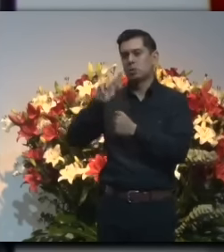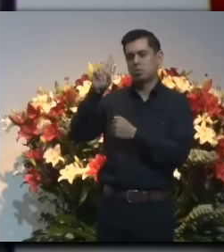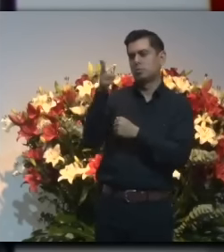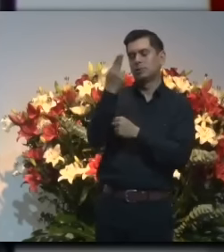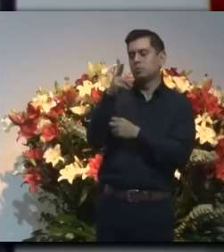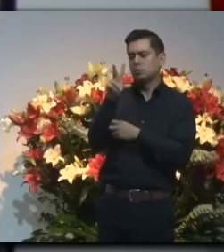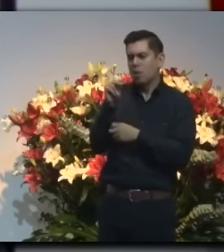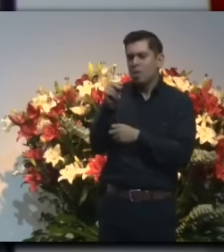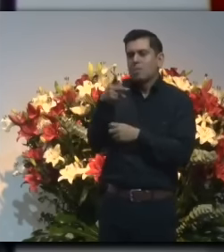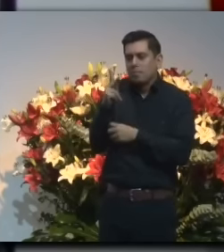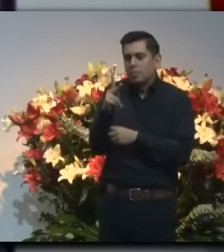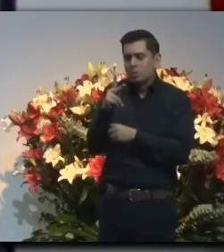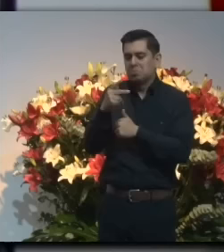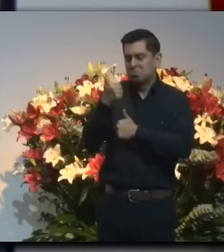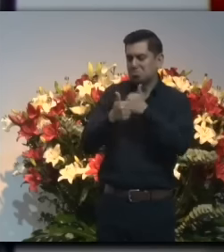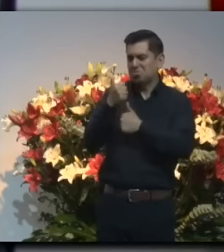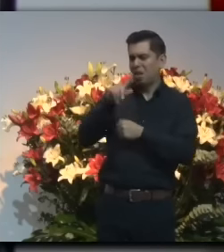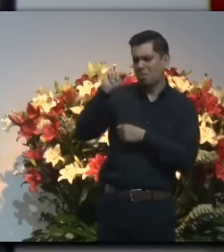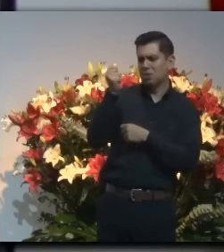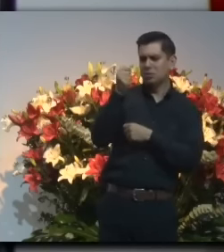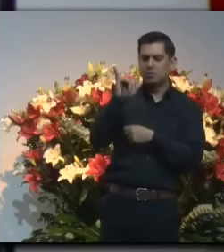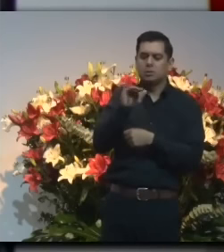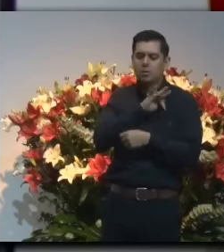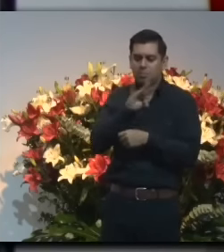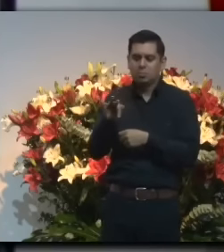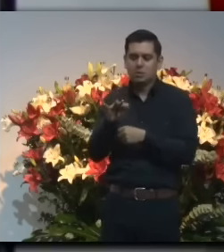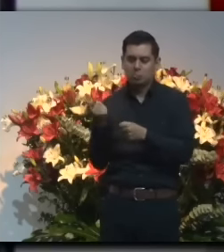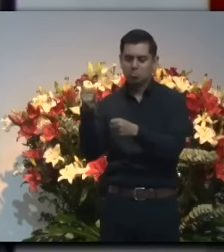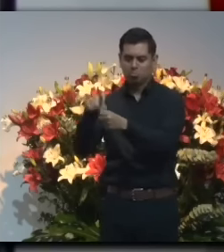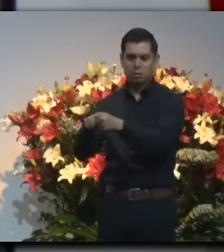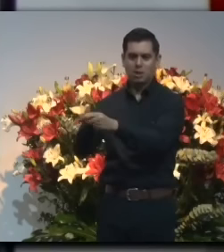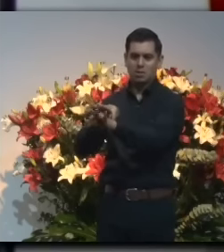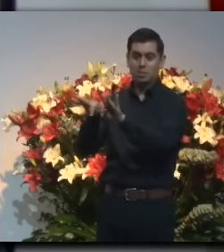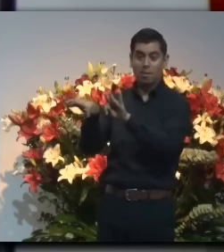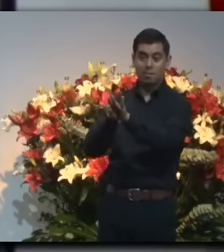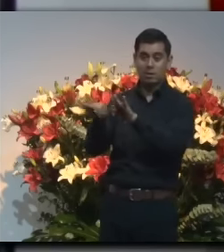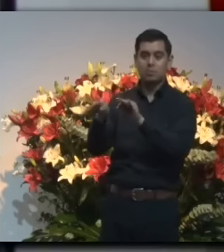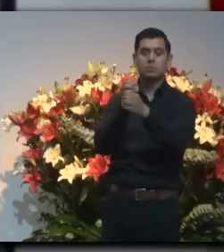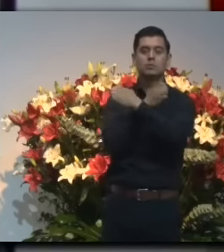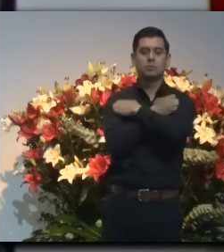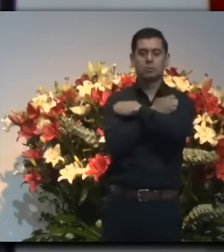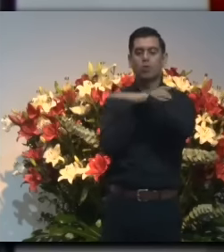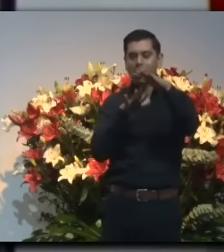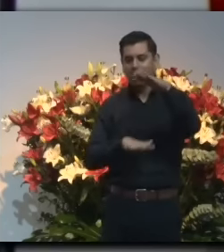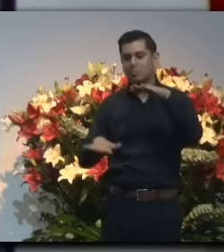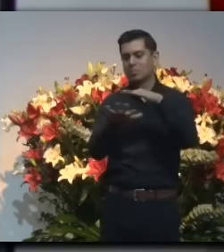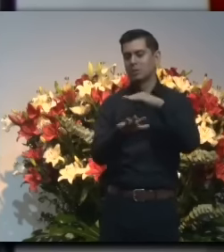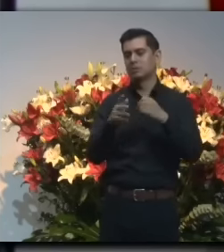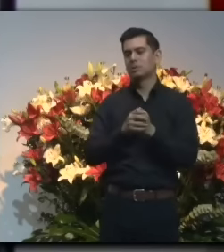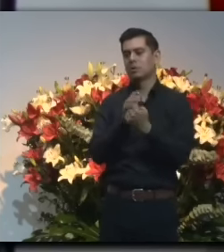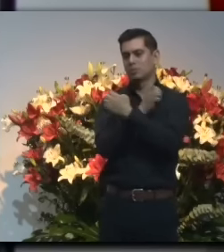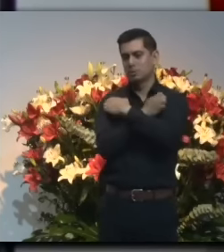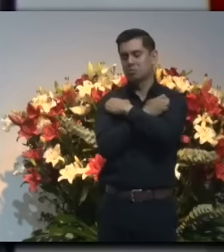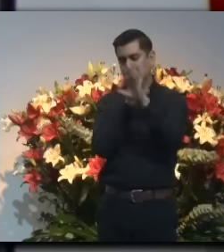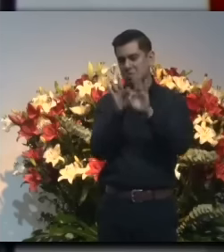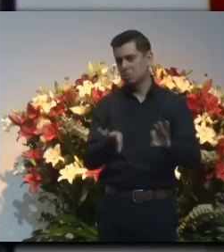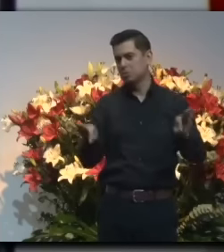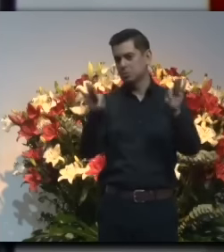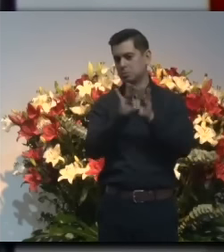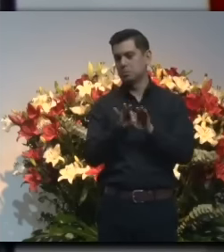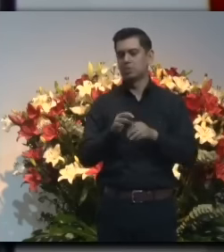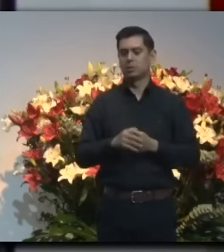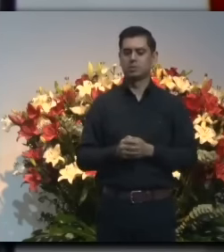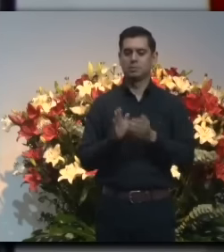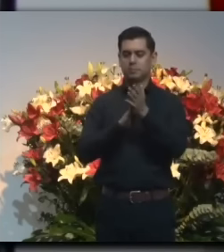permitía insertarse en el mercado laboral. Entonces, al menos educación básica y educación dual. Gracias.